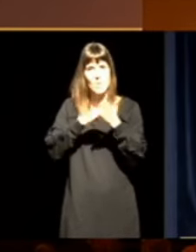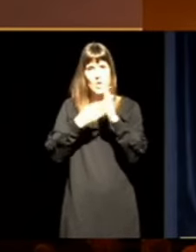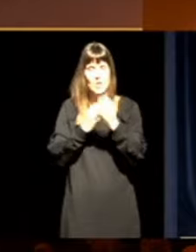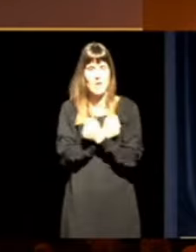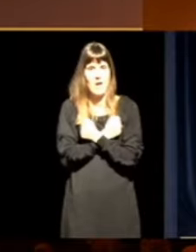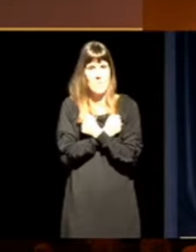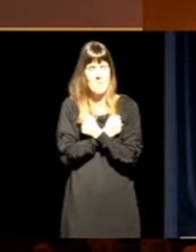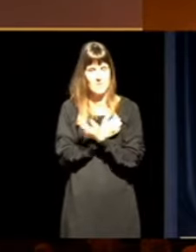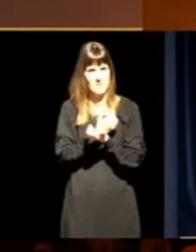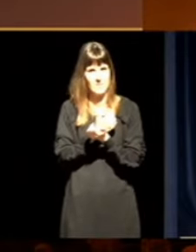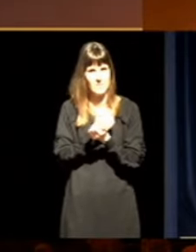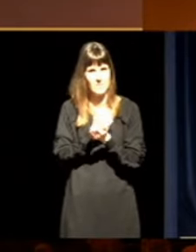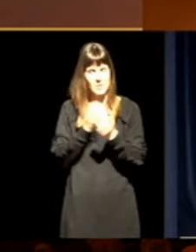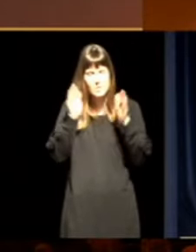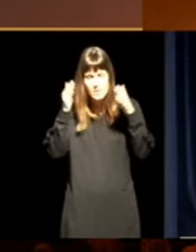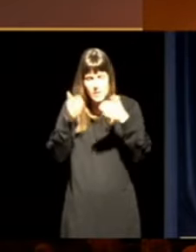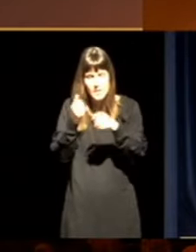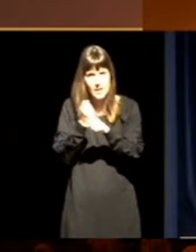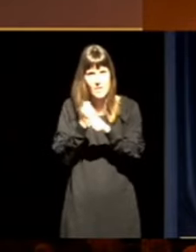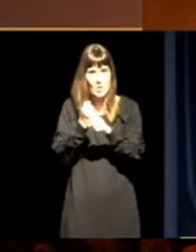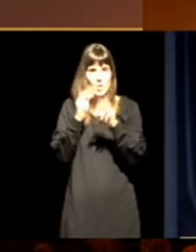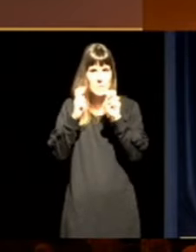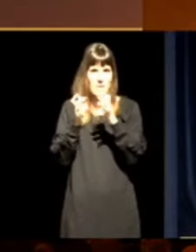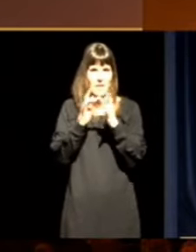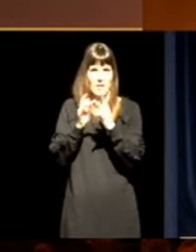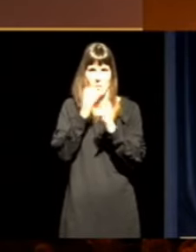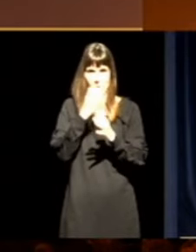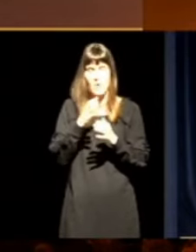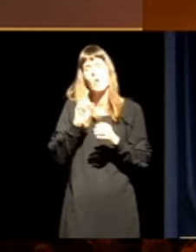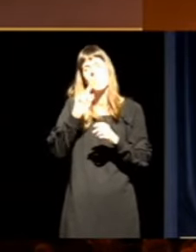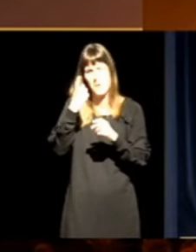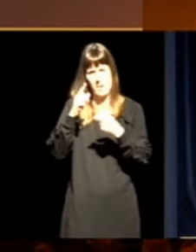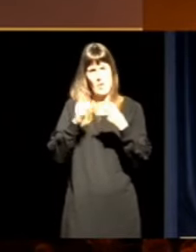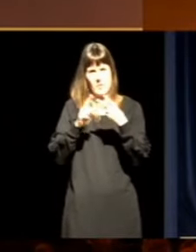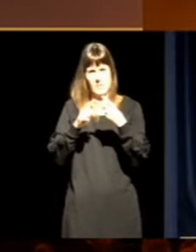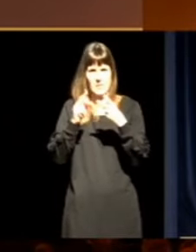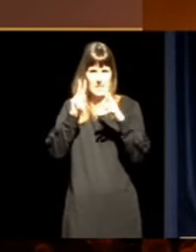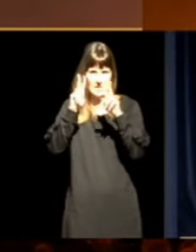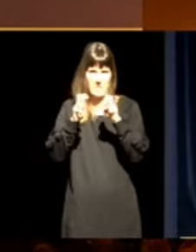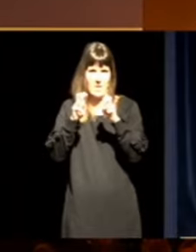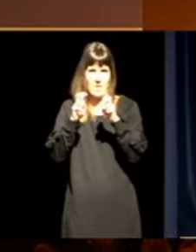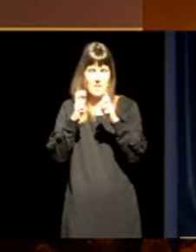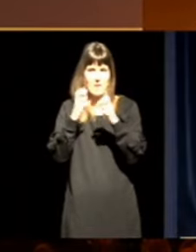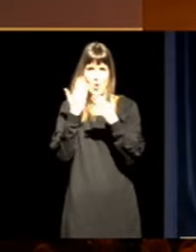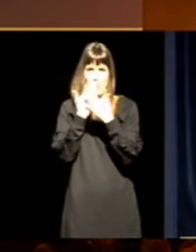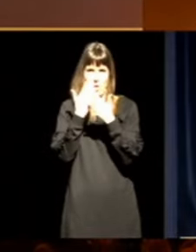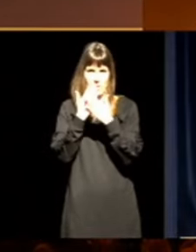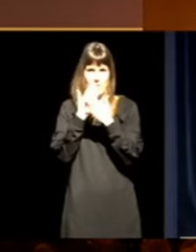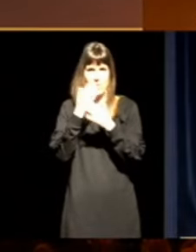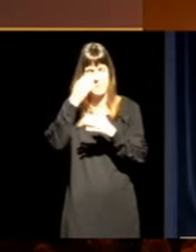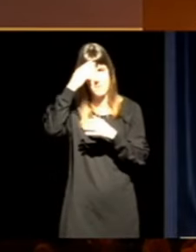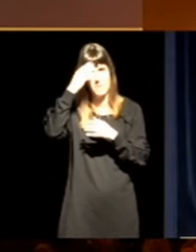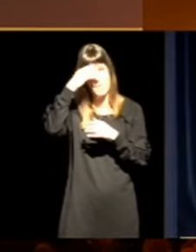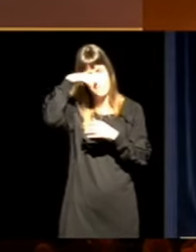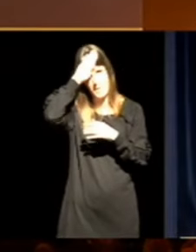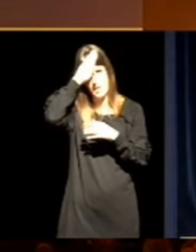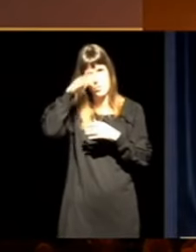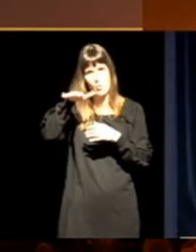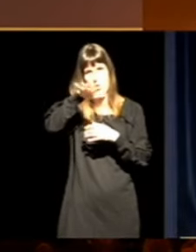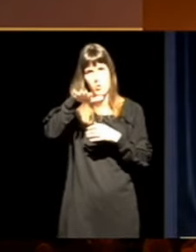que están trabajando sobre el vuelta. Bueno, pon ese y luego ponemos otro. Da igual, pon ese mismo y luego ponemos otro.